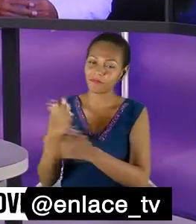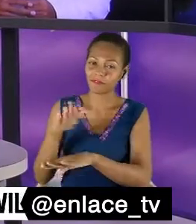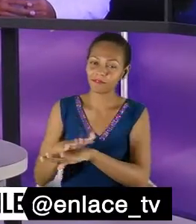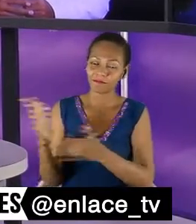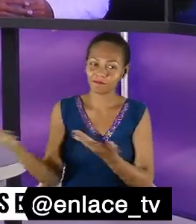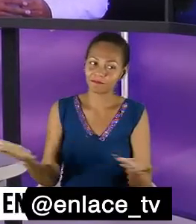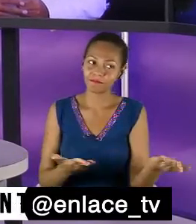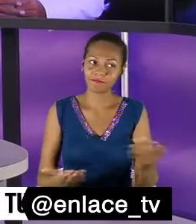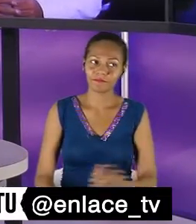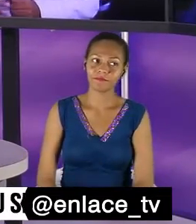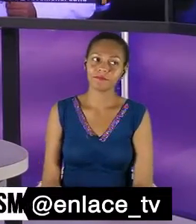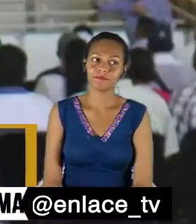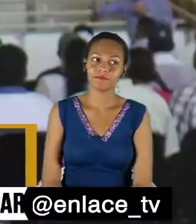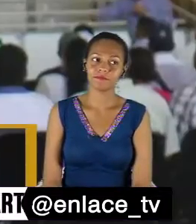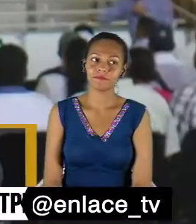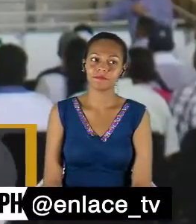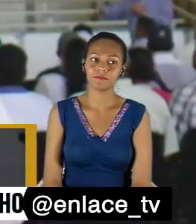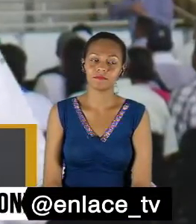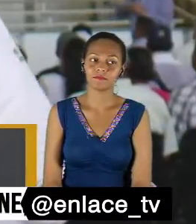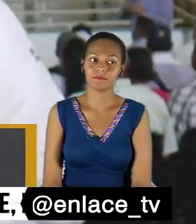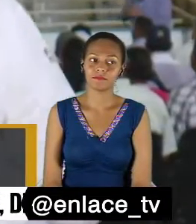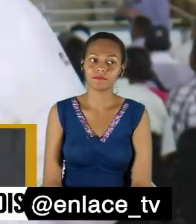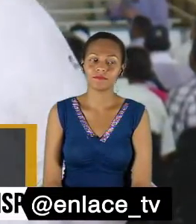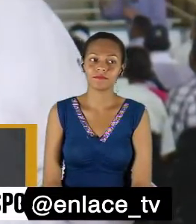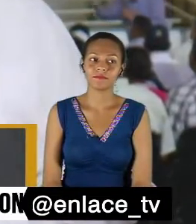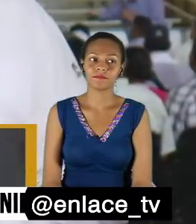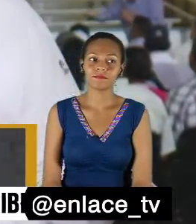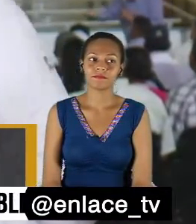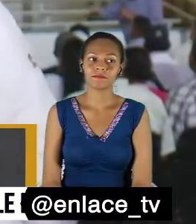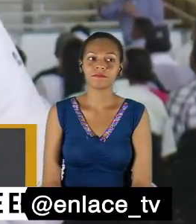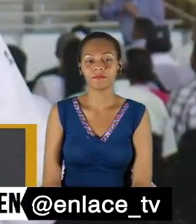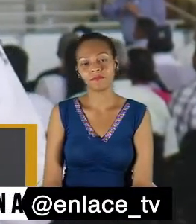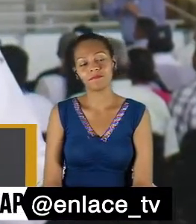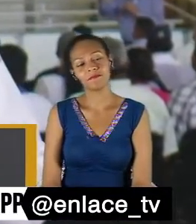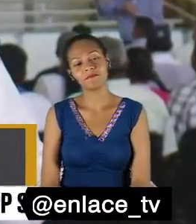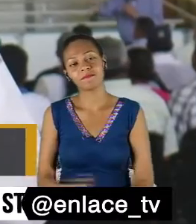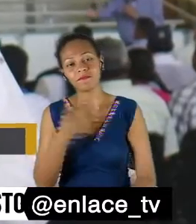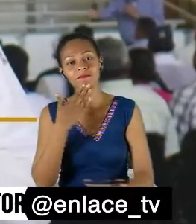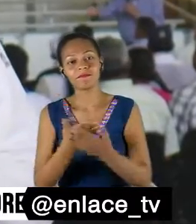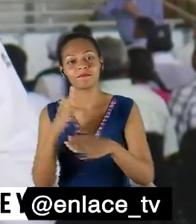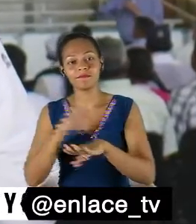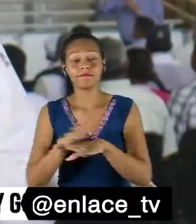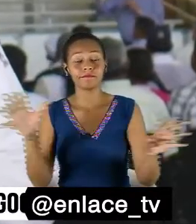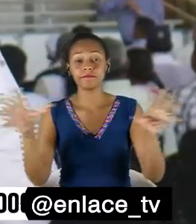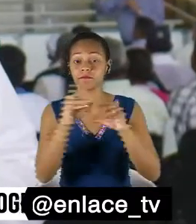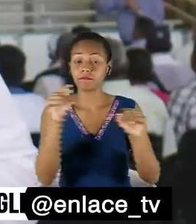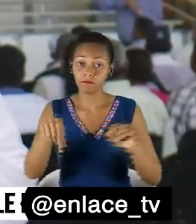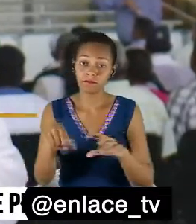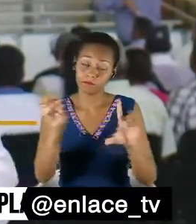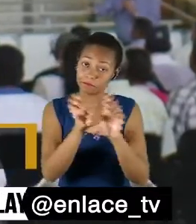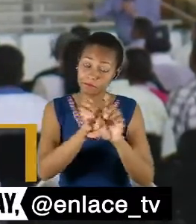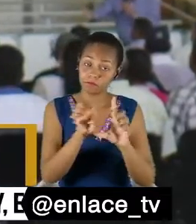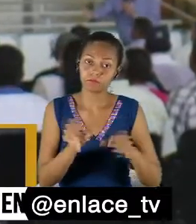Bienvenido. Un atento y especial saludo, compañeros en estudios y amable teleaudiencia de Enlace Noticias, en la sede principal,